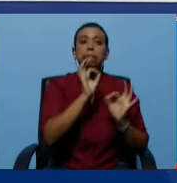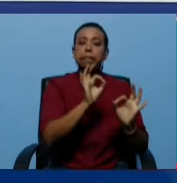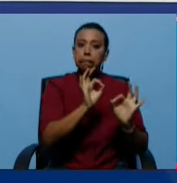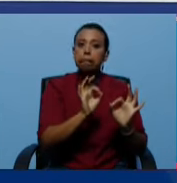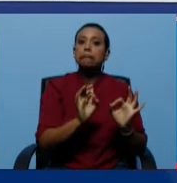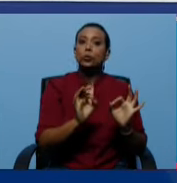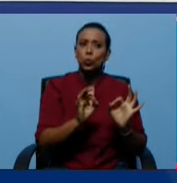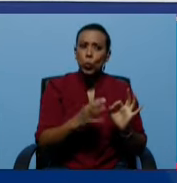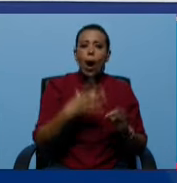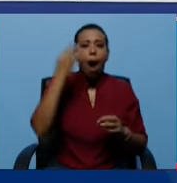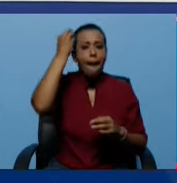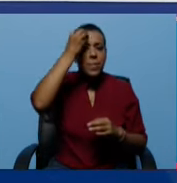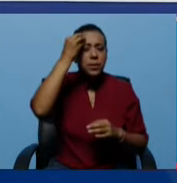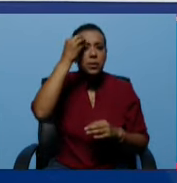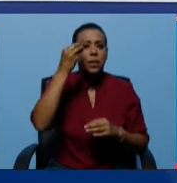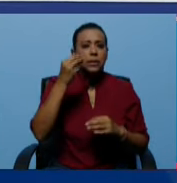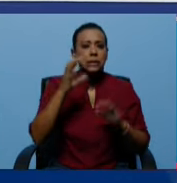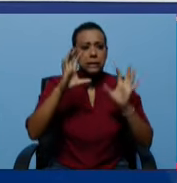Sus reflexiones, Luis.